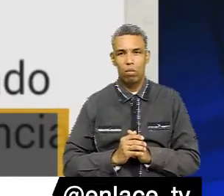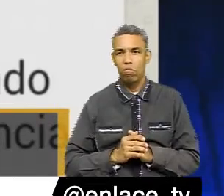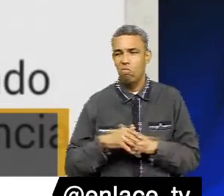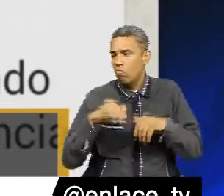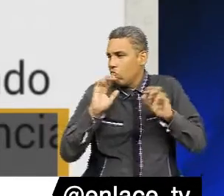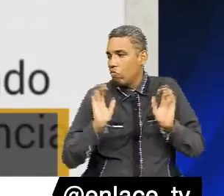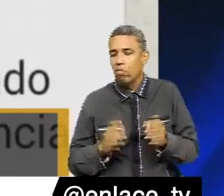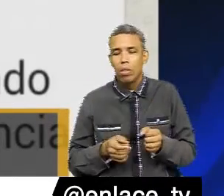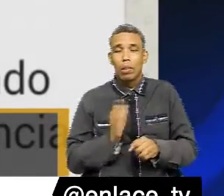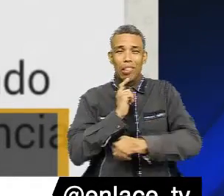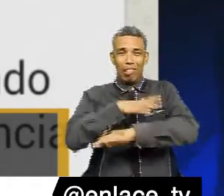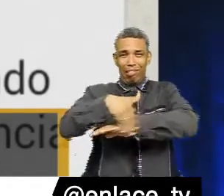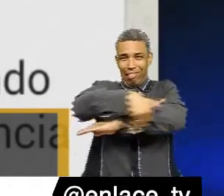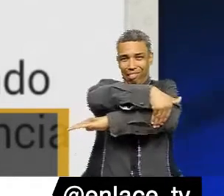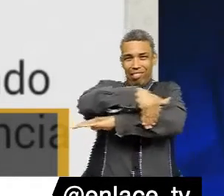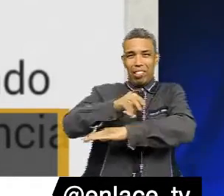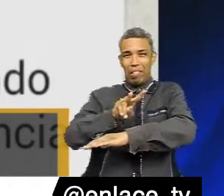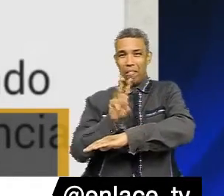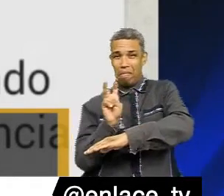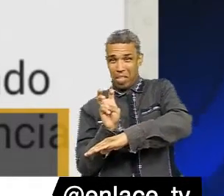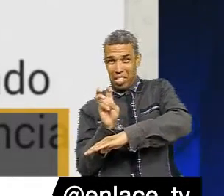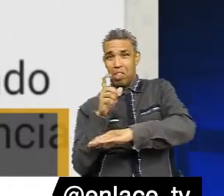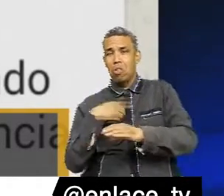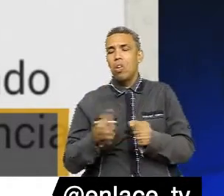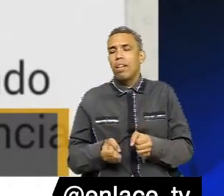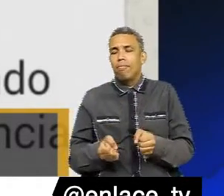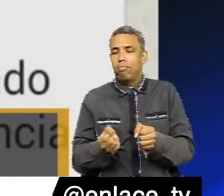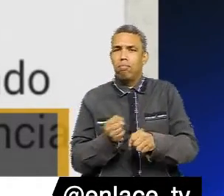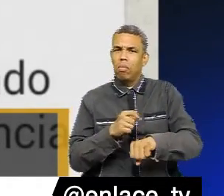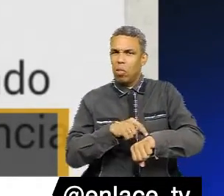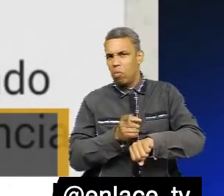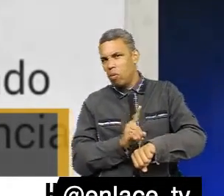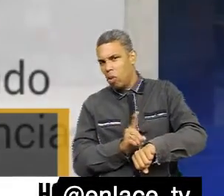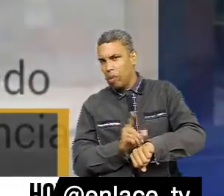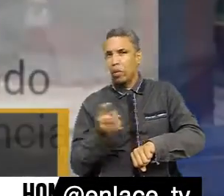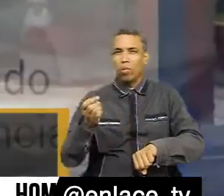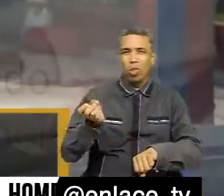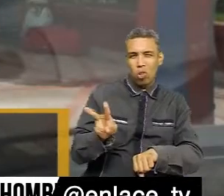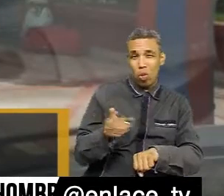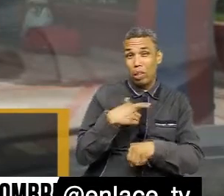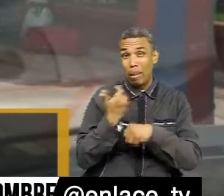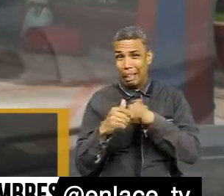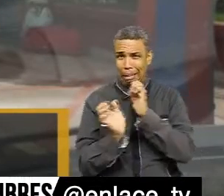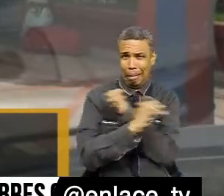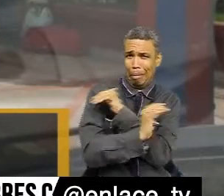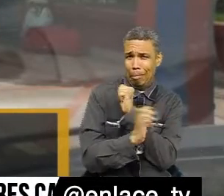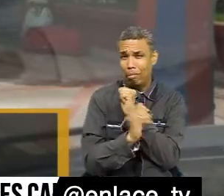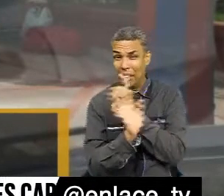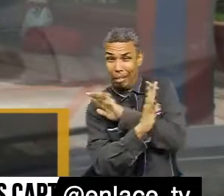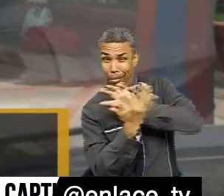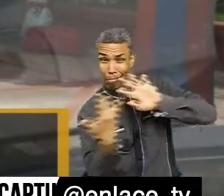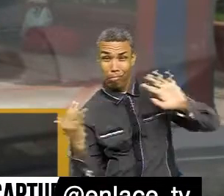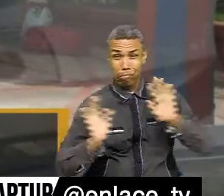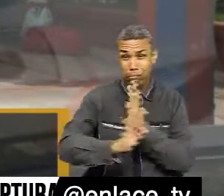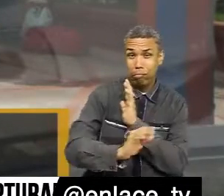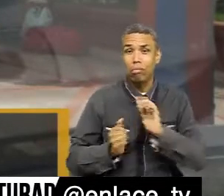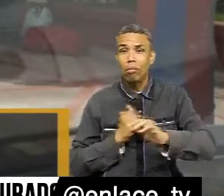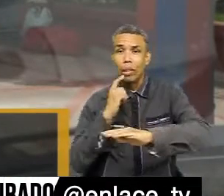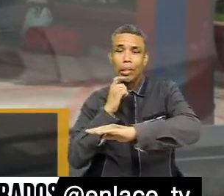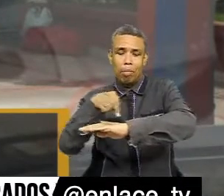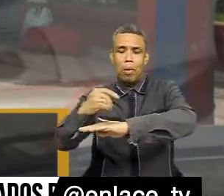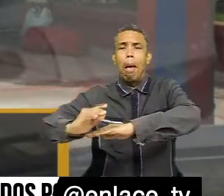plena carrera 28, antes de las de copas, en hora pico, donde esta vía es muy congestionada, los peatones deben salirse a la vía arriesgando